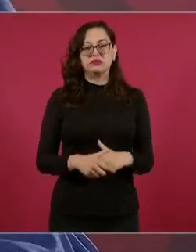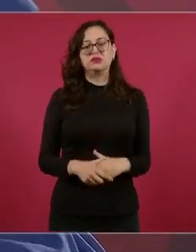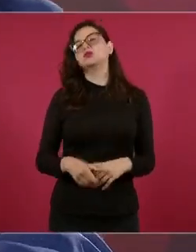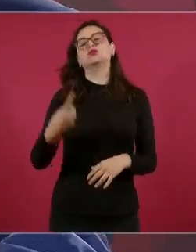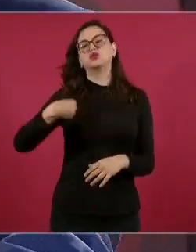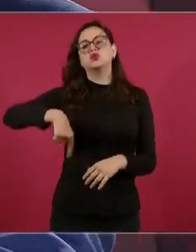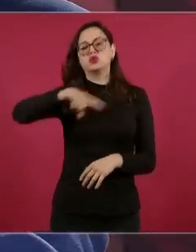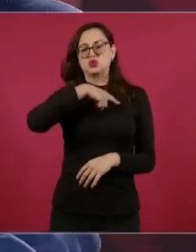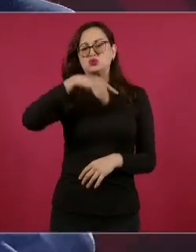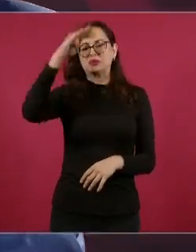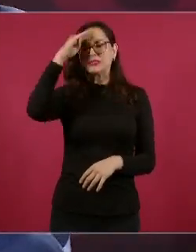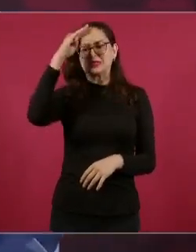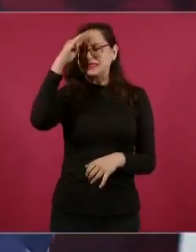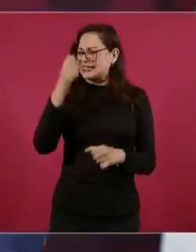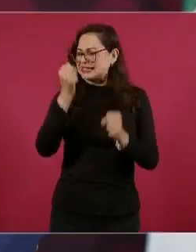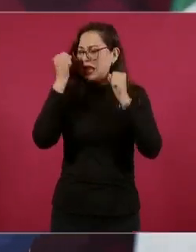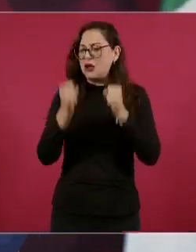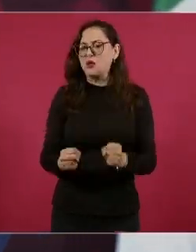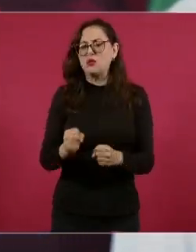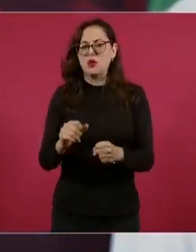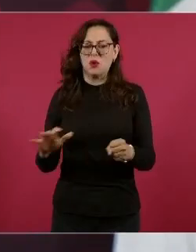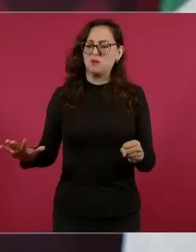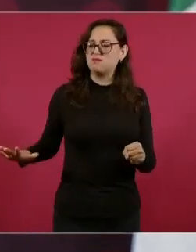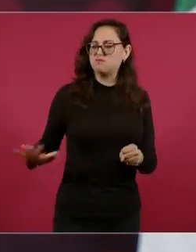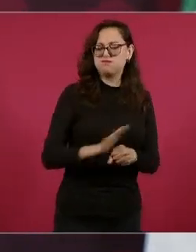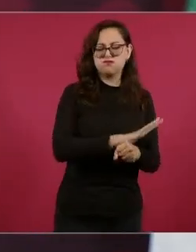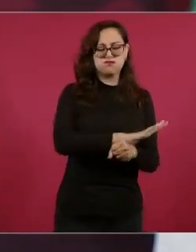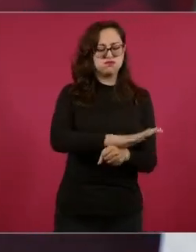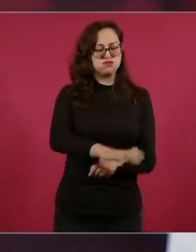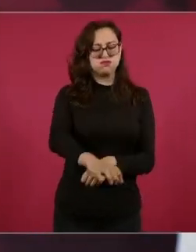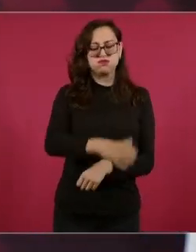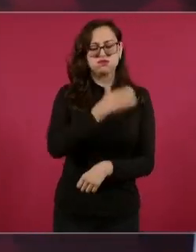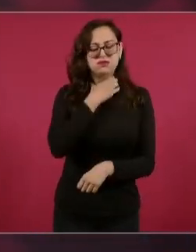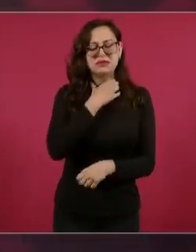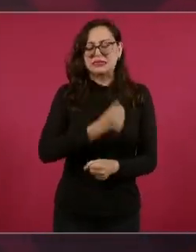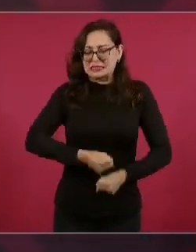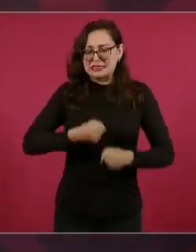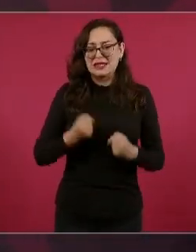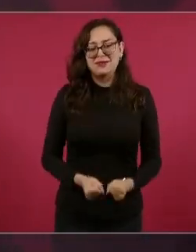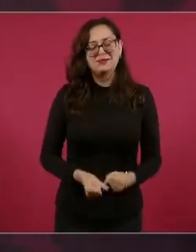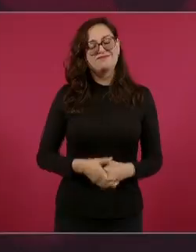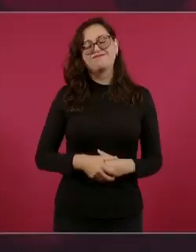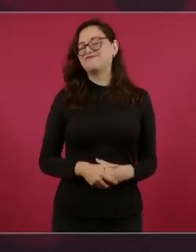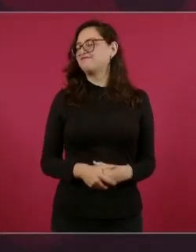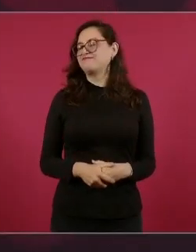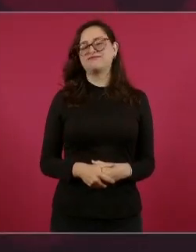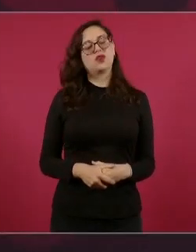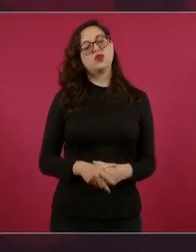se va a llenar el Zócalo y las calles. Pues no,